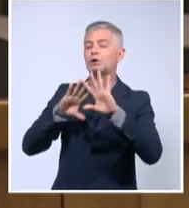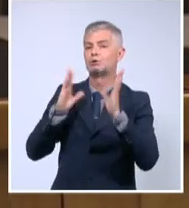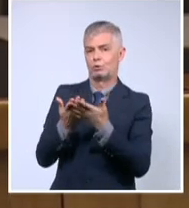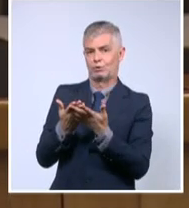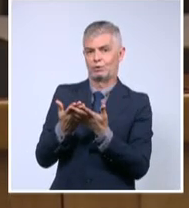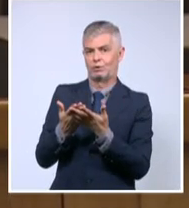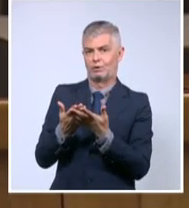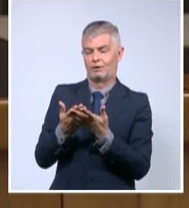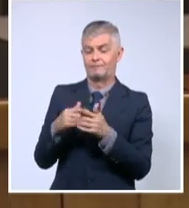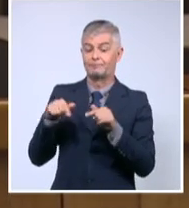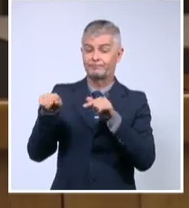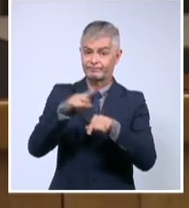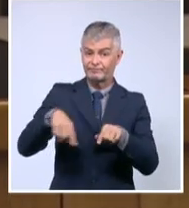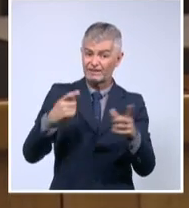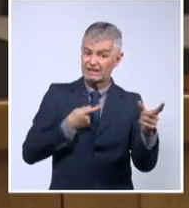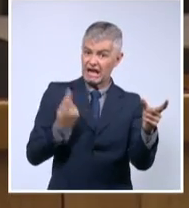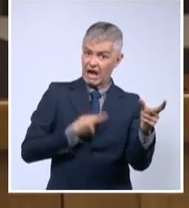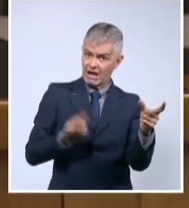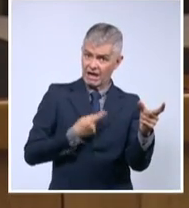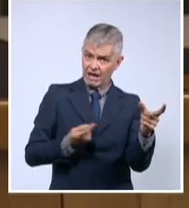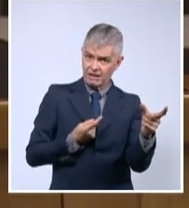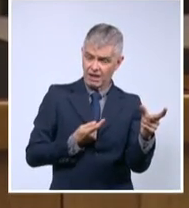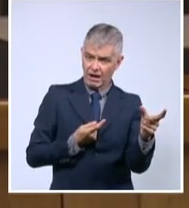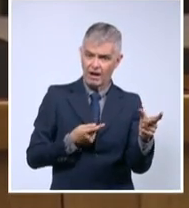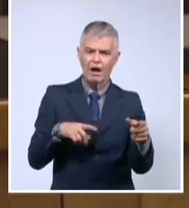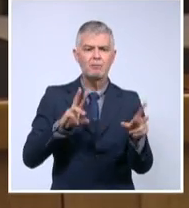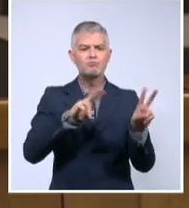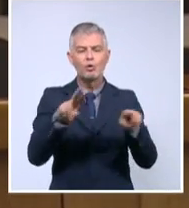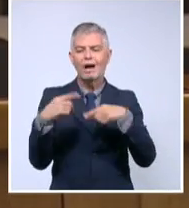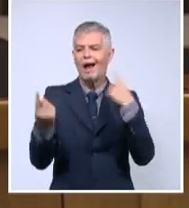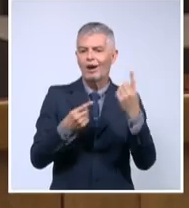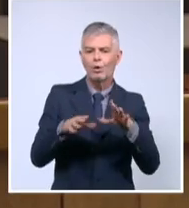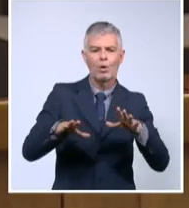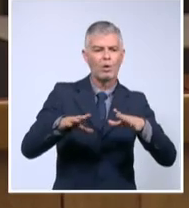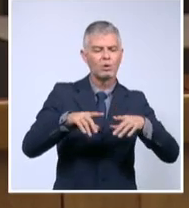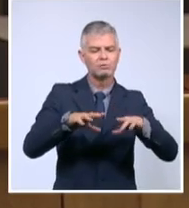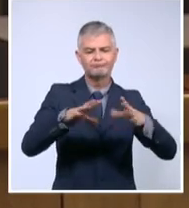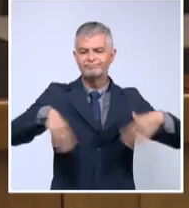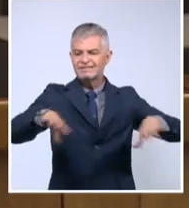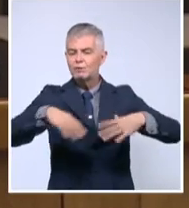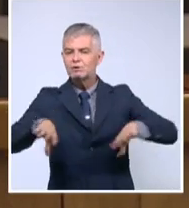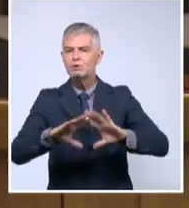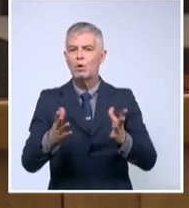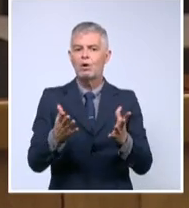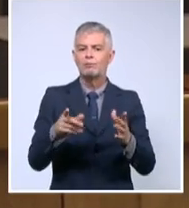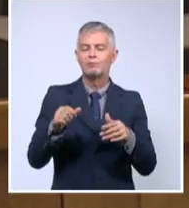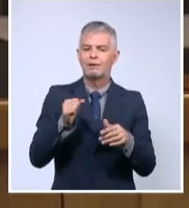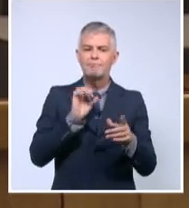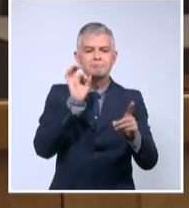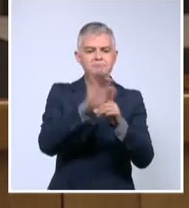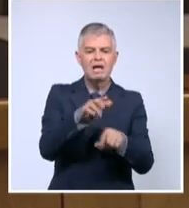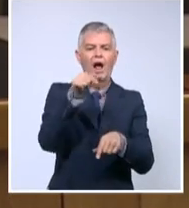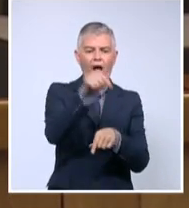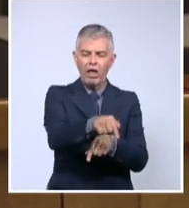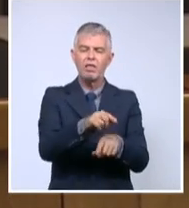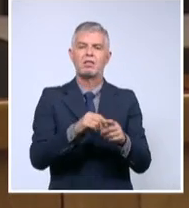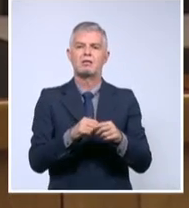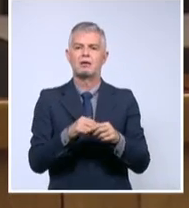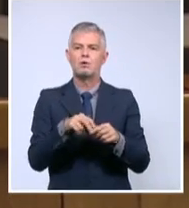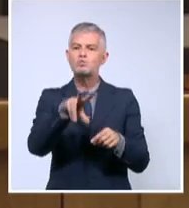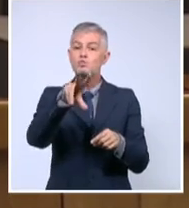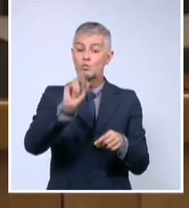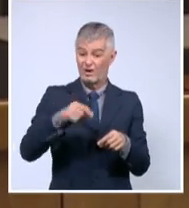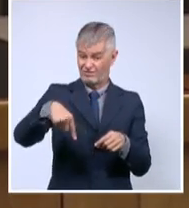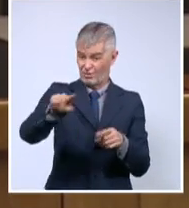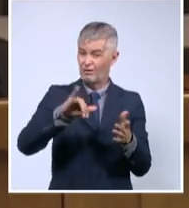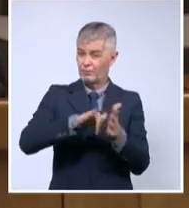activo y la guerra no convencional busca los espacios más diversos para desatarse. Nuevas provocaciones están en curso